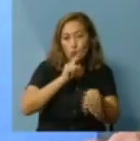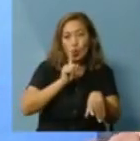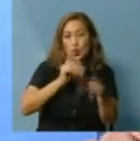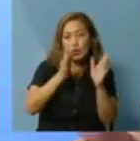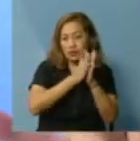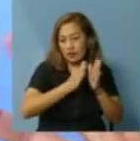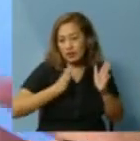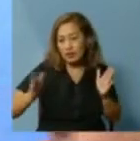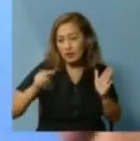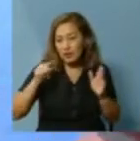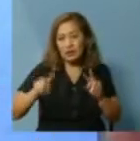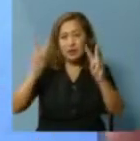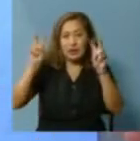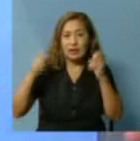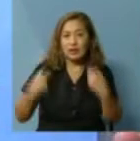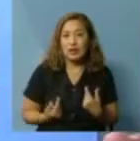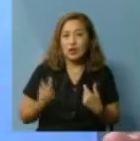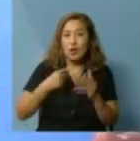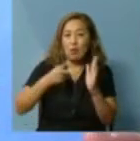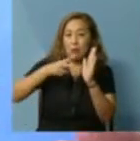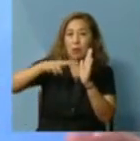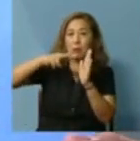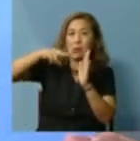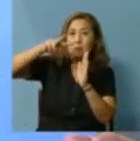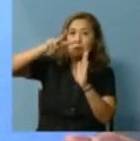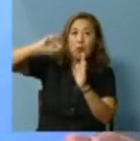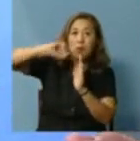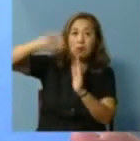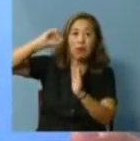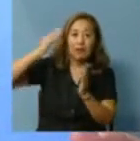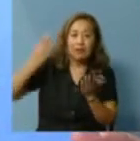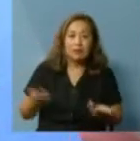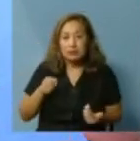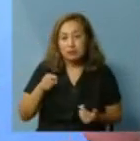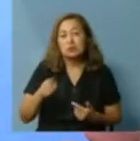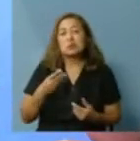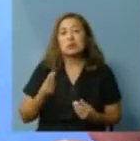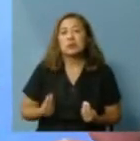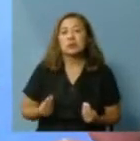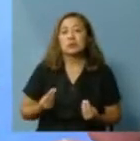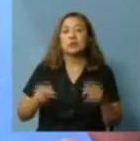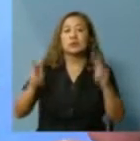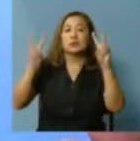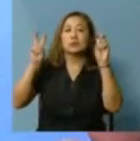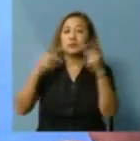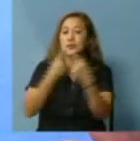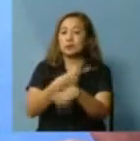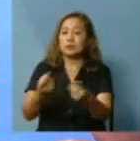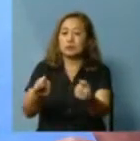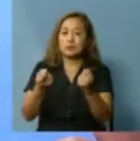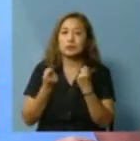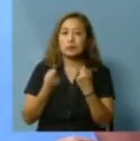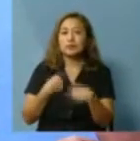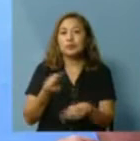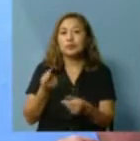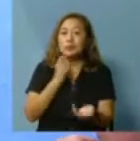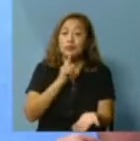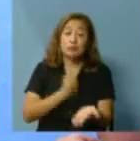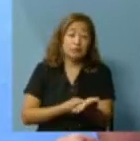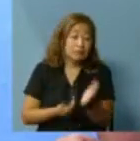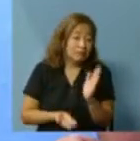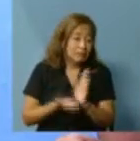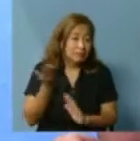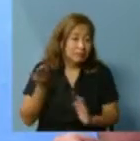con el tema de la escalada inflacionaria con el tema de de los insumos por ejemplo las tarifas